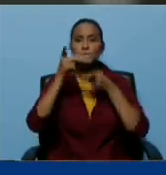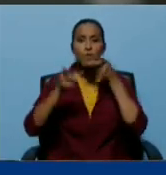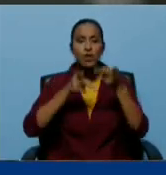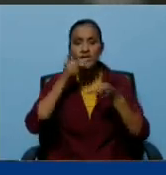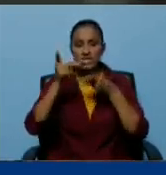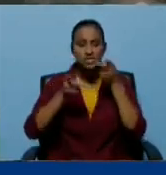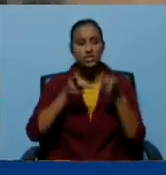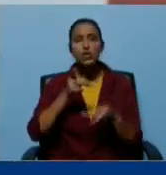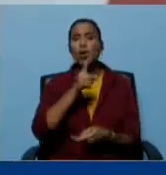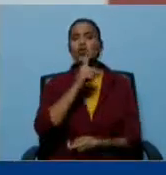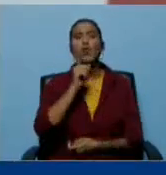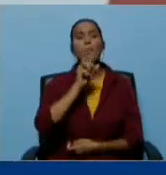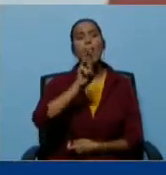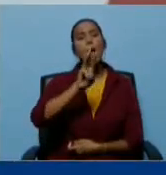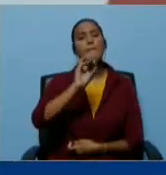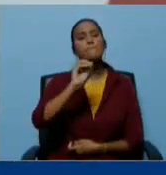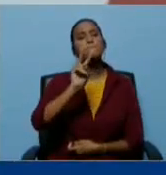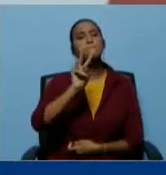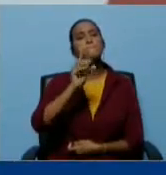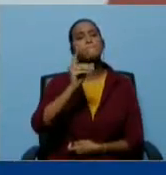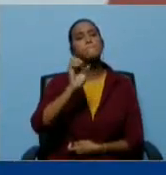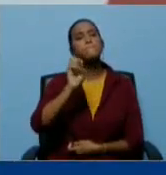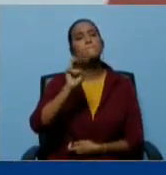Podemos, Podemos Venezuela,